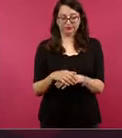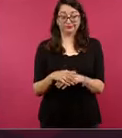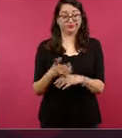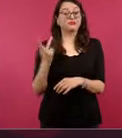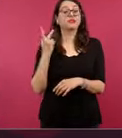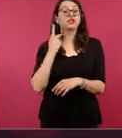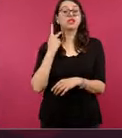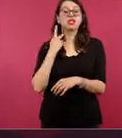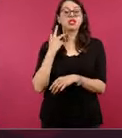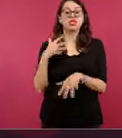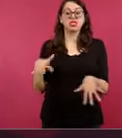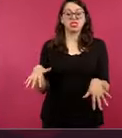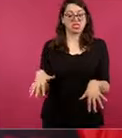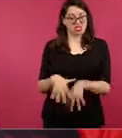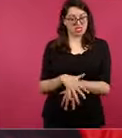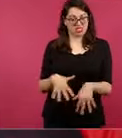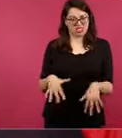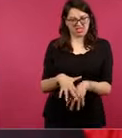solo en una ocasión,